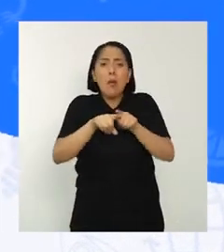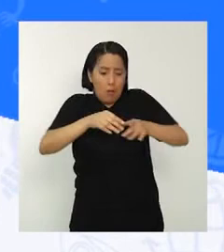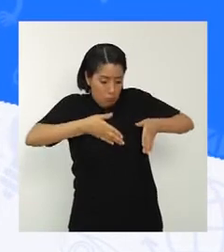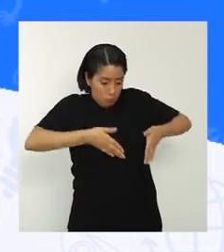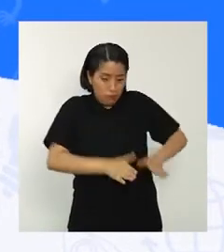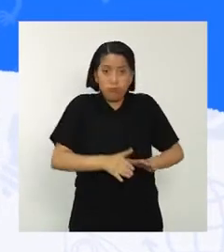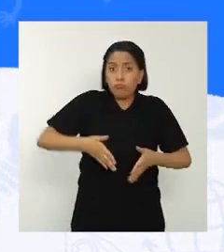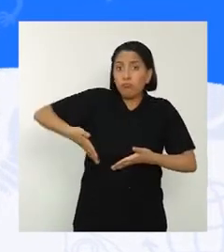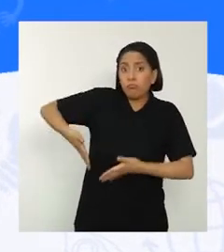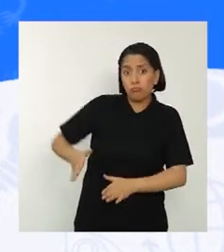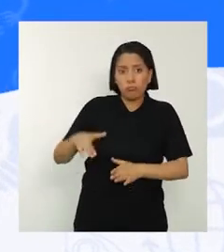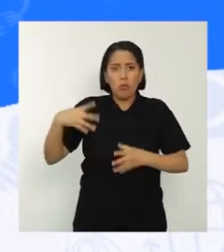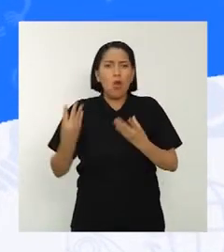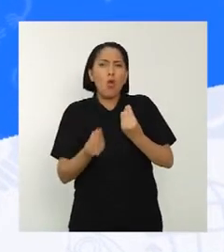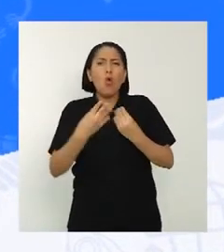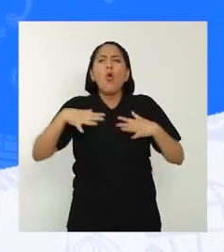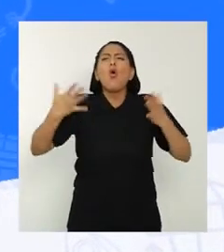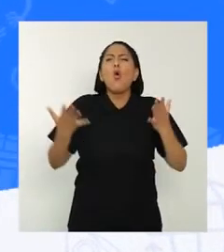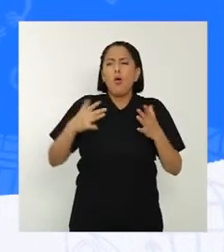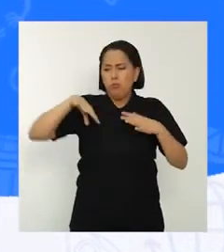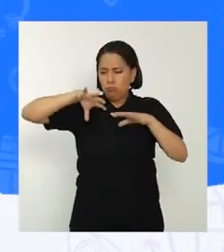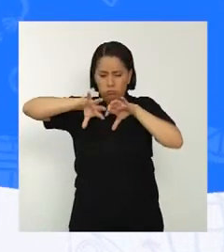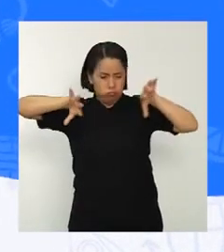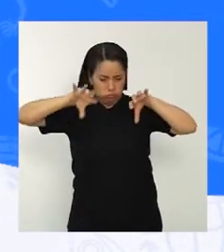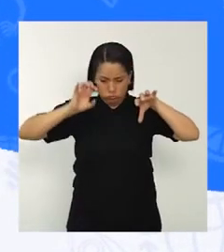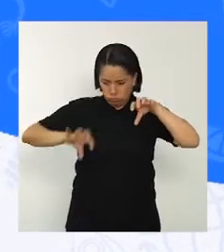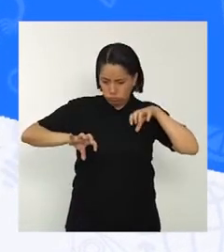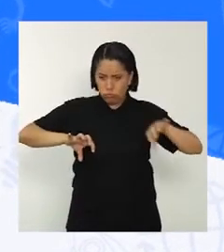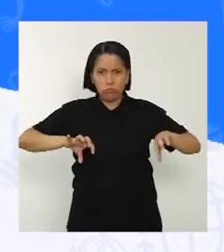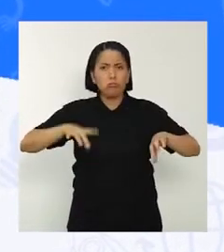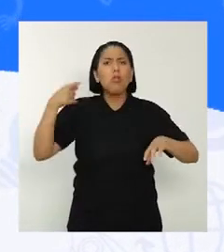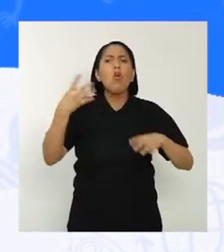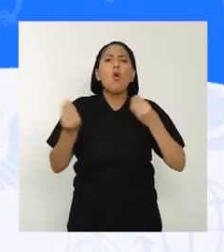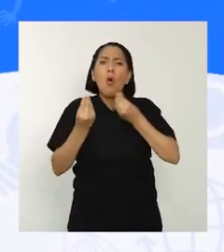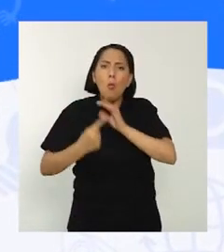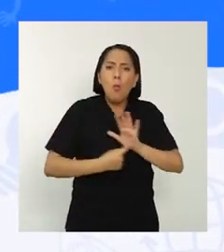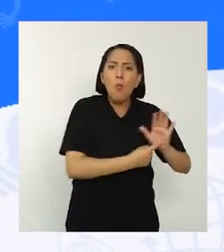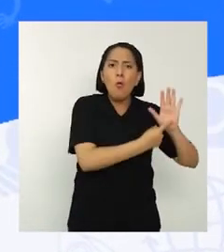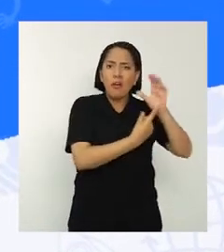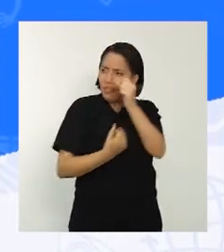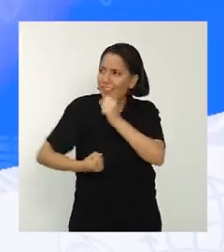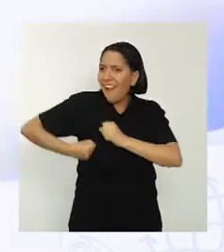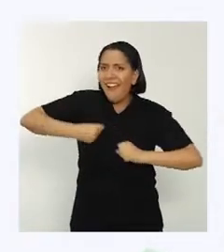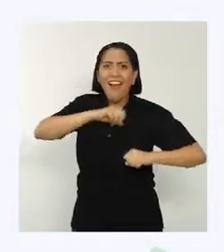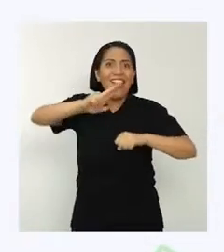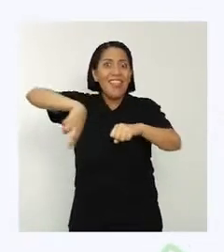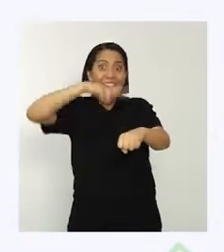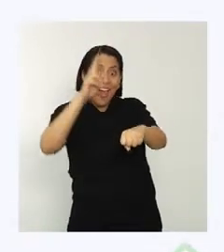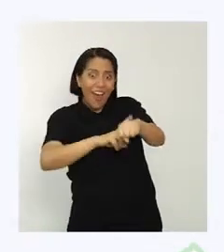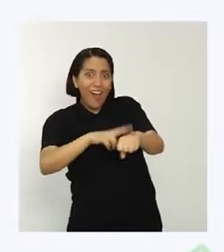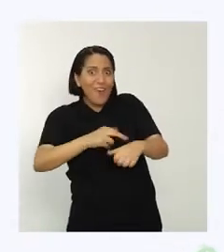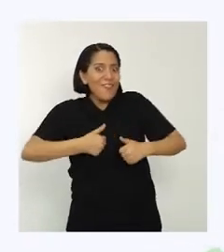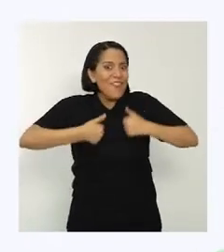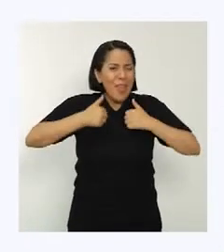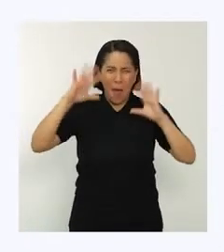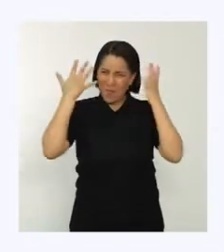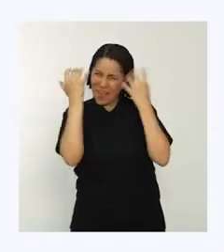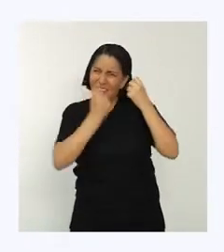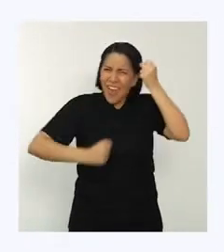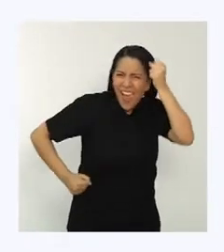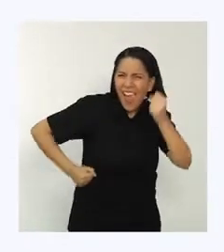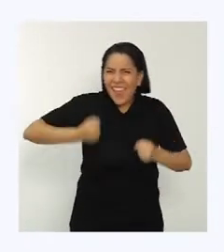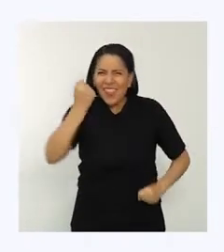caso de las piernas. Al separar las extremidades, nuestro personaje transmite dinamismo. Es verdad, parece que